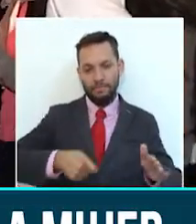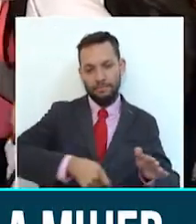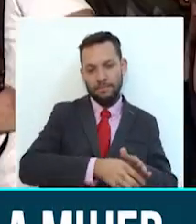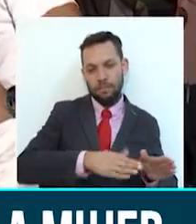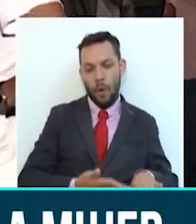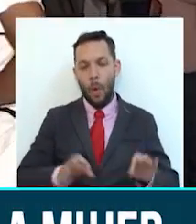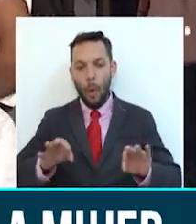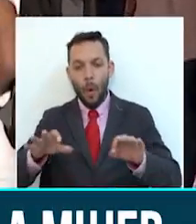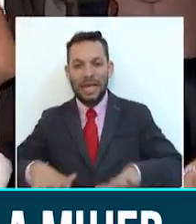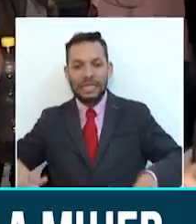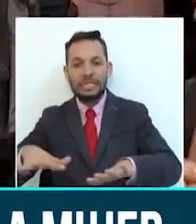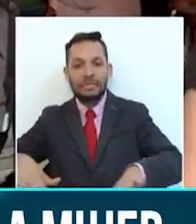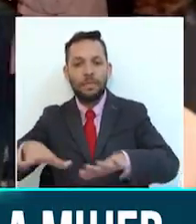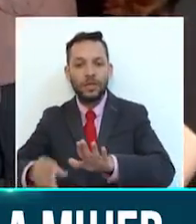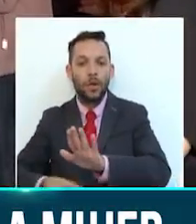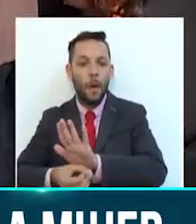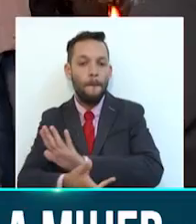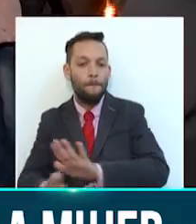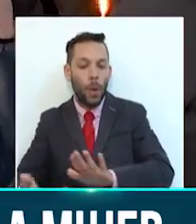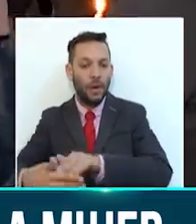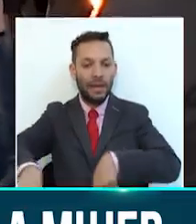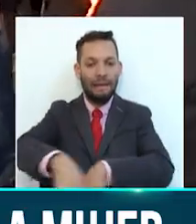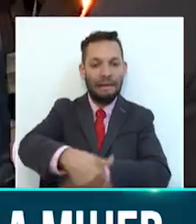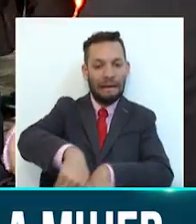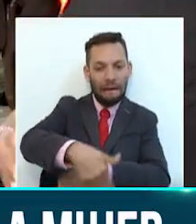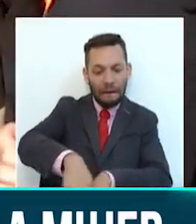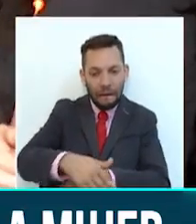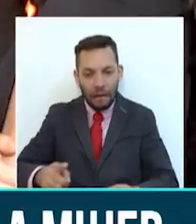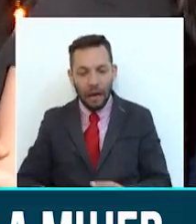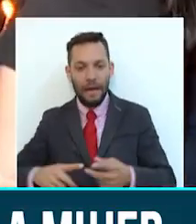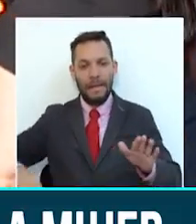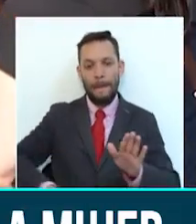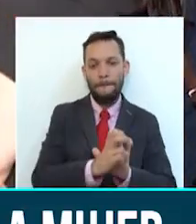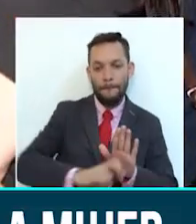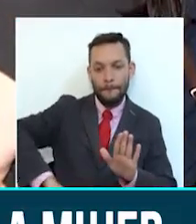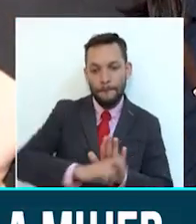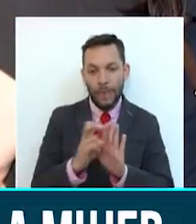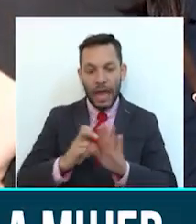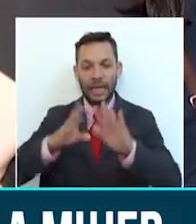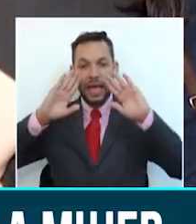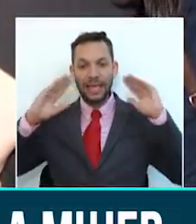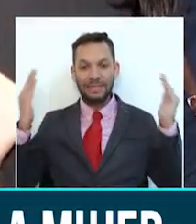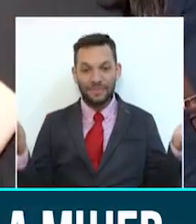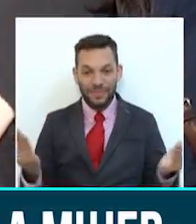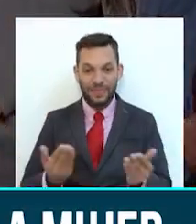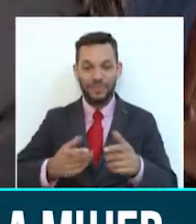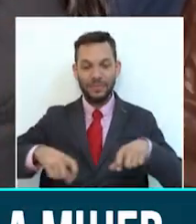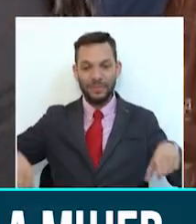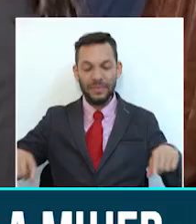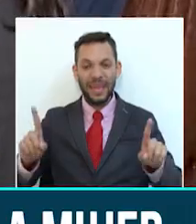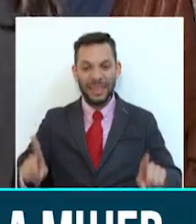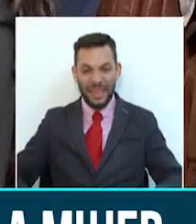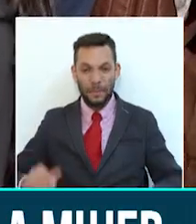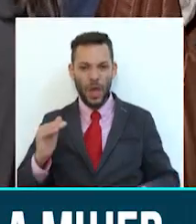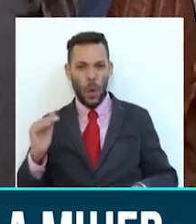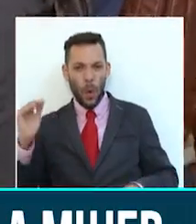o espacios públicos, la calle, un parque, el velódromo de la Universidad de Caldas, residencias masculinas de la Universidad